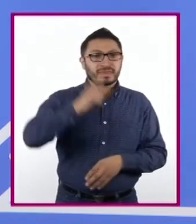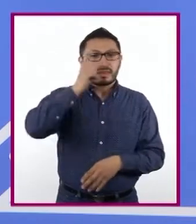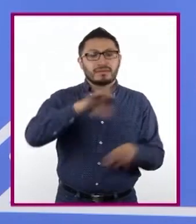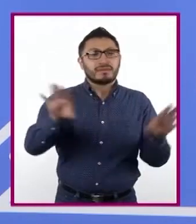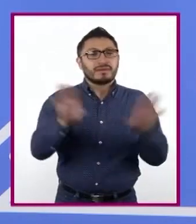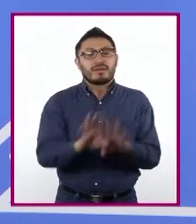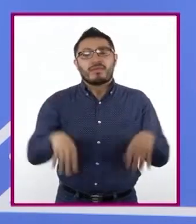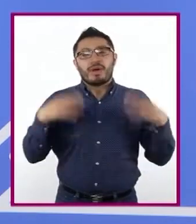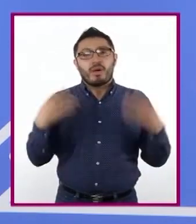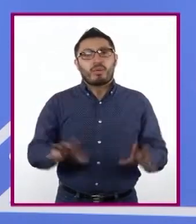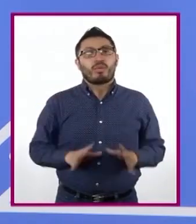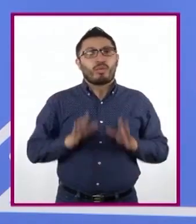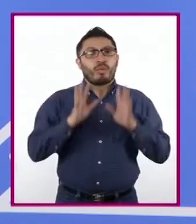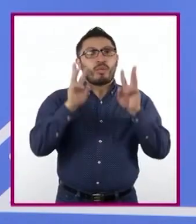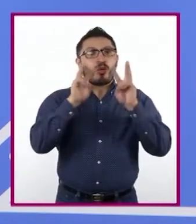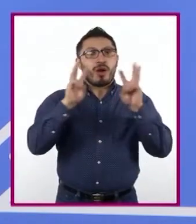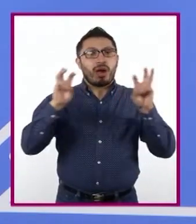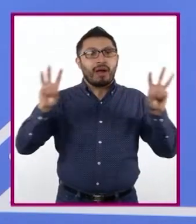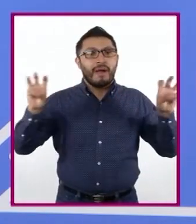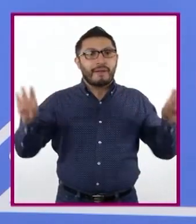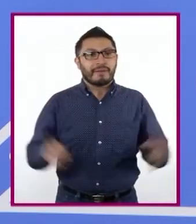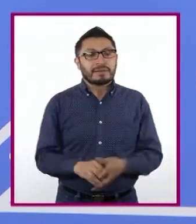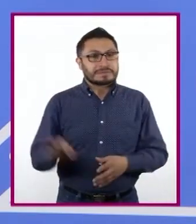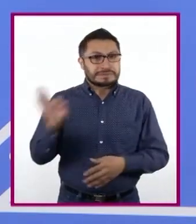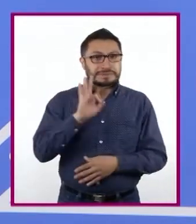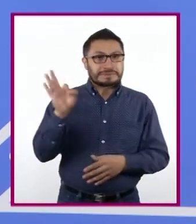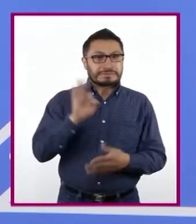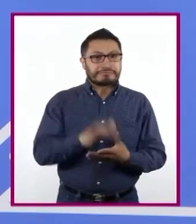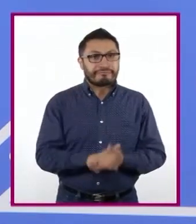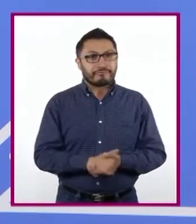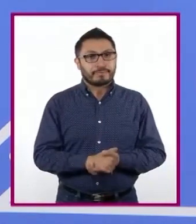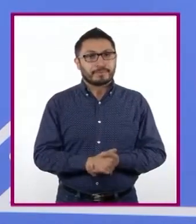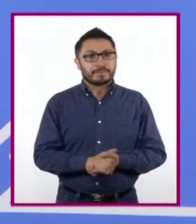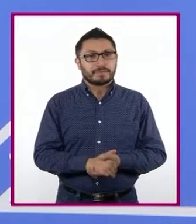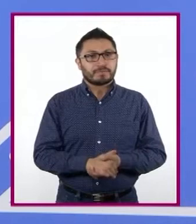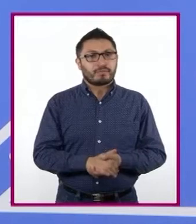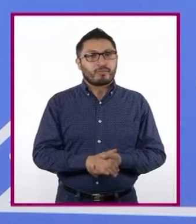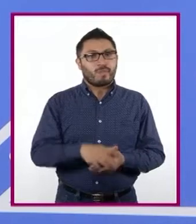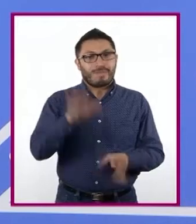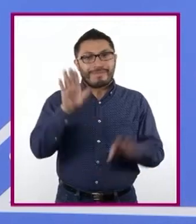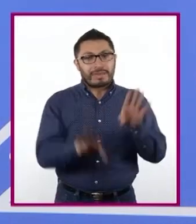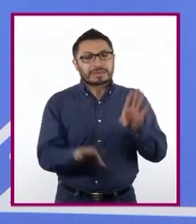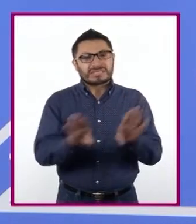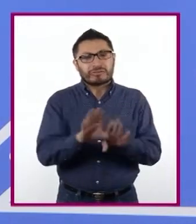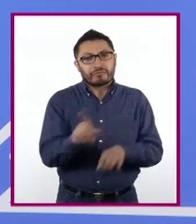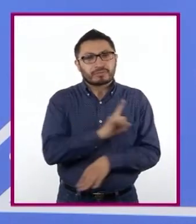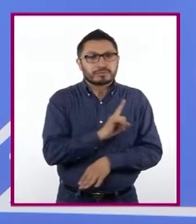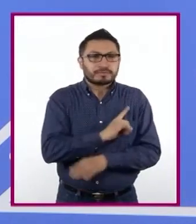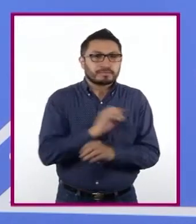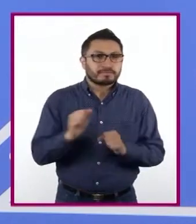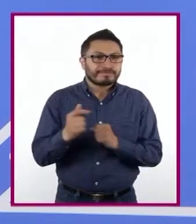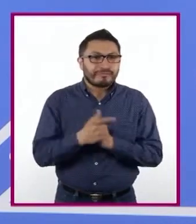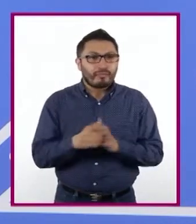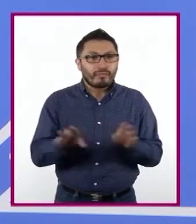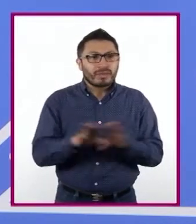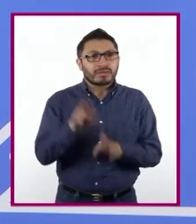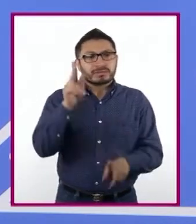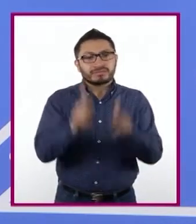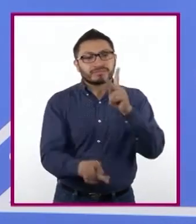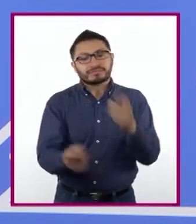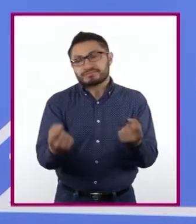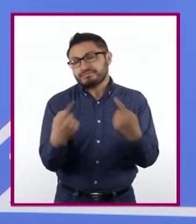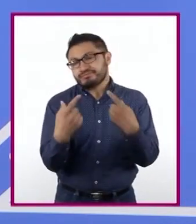logra cautivarnos. Y tal vez, en momentos de soledad, en charla con